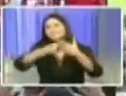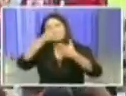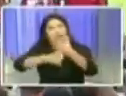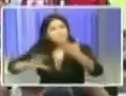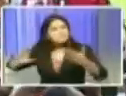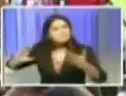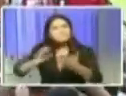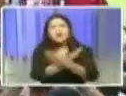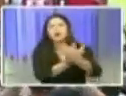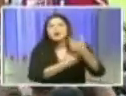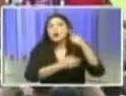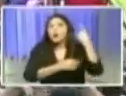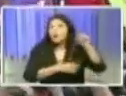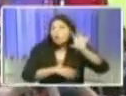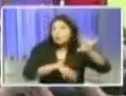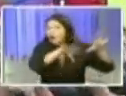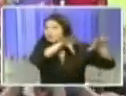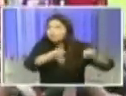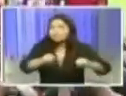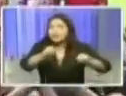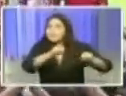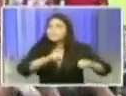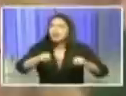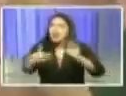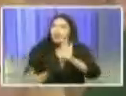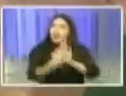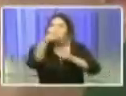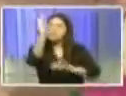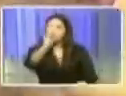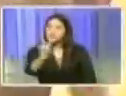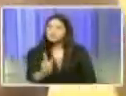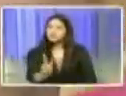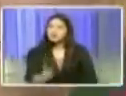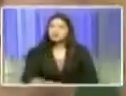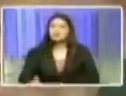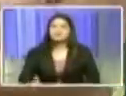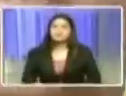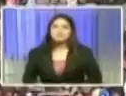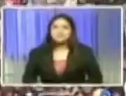la intervención imperialista contra Venezuela.